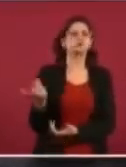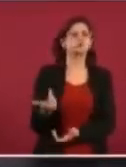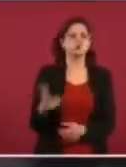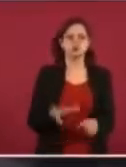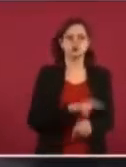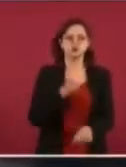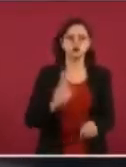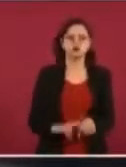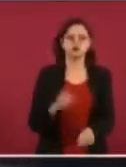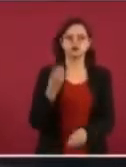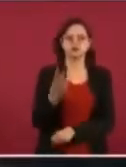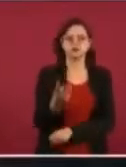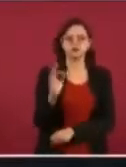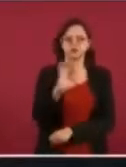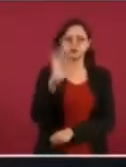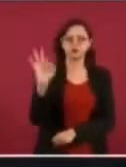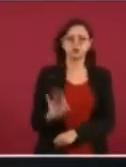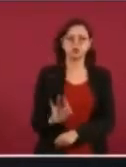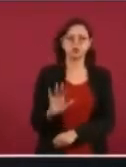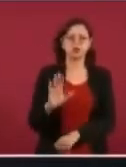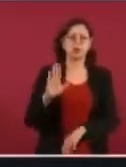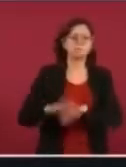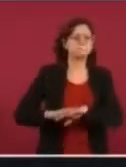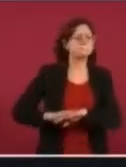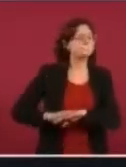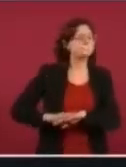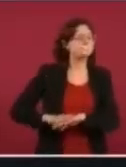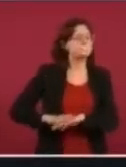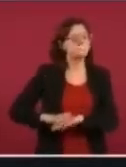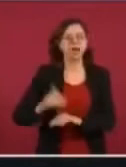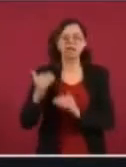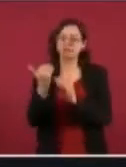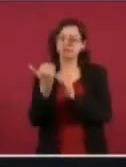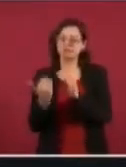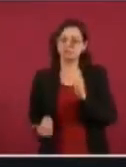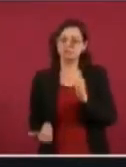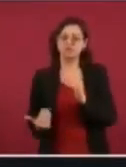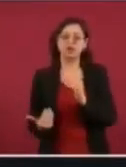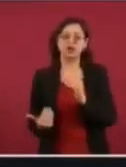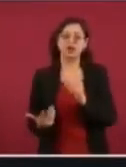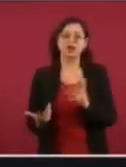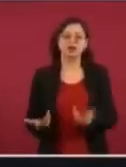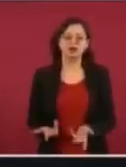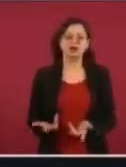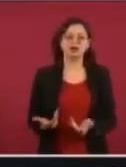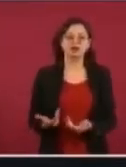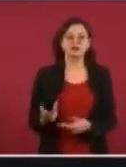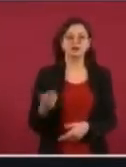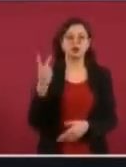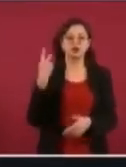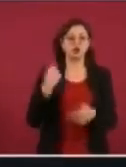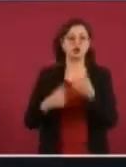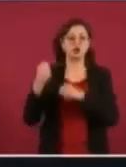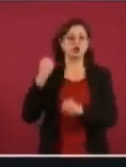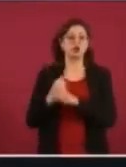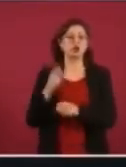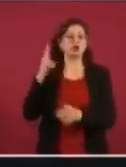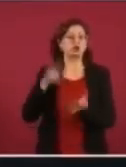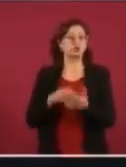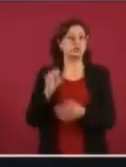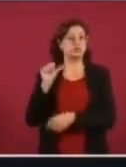3%, la más baja desde septiembre del